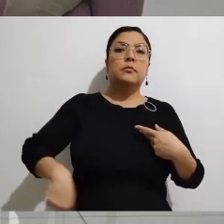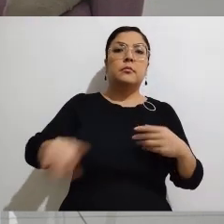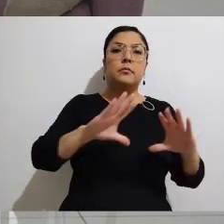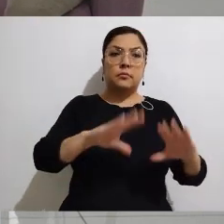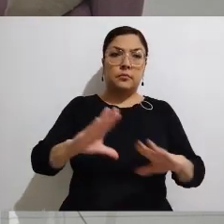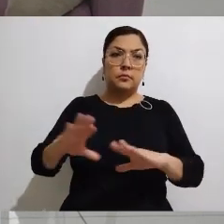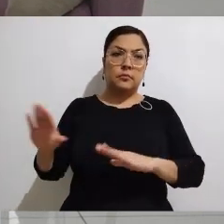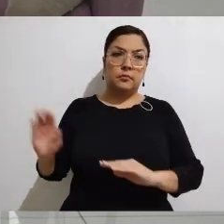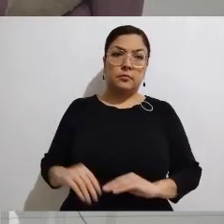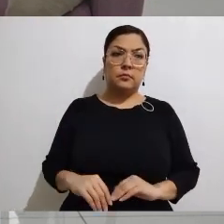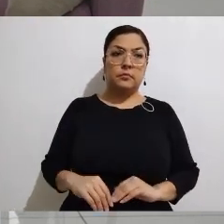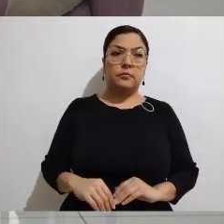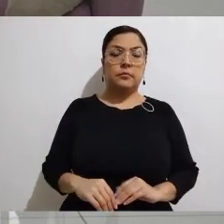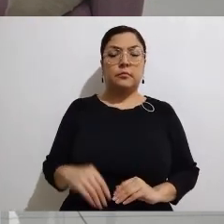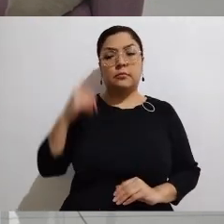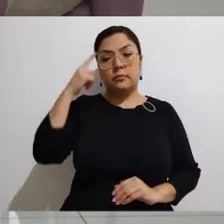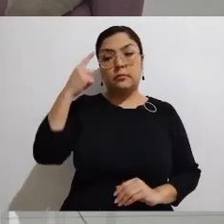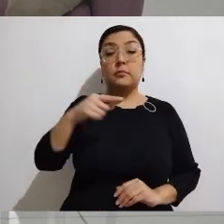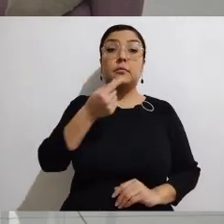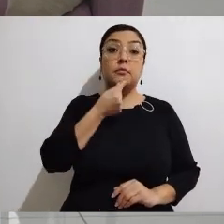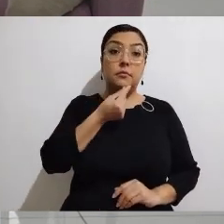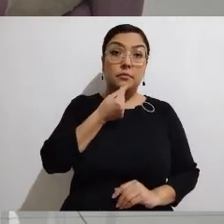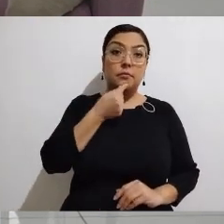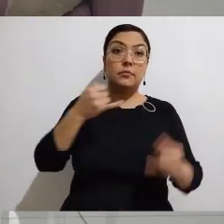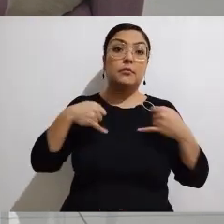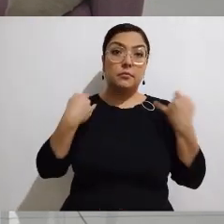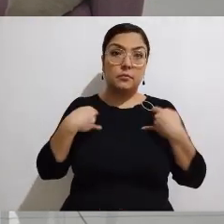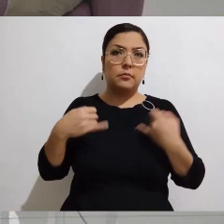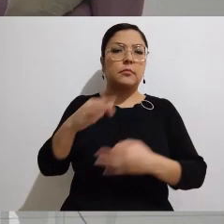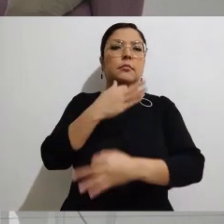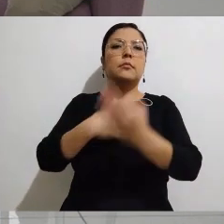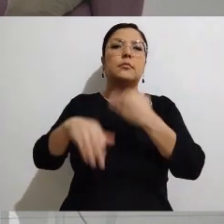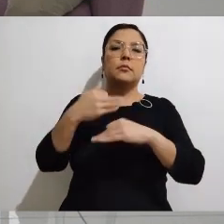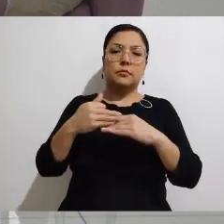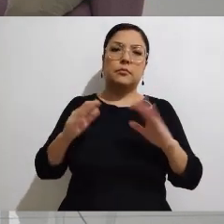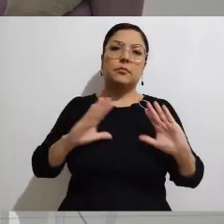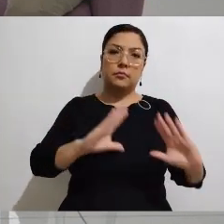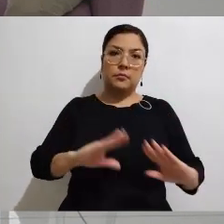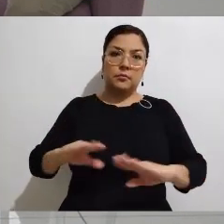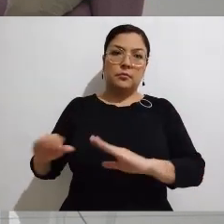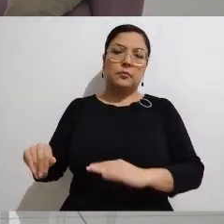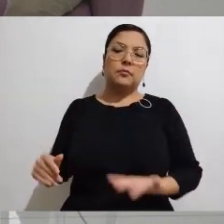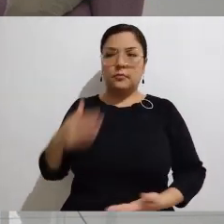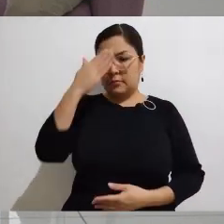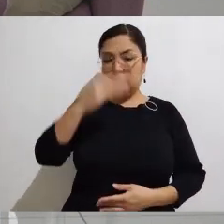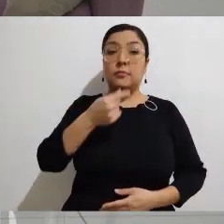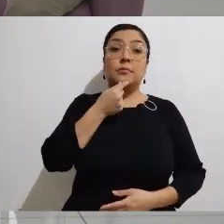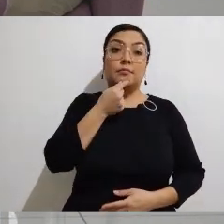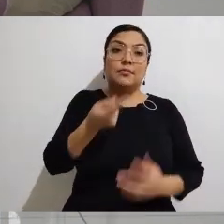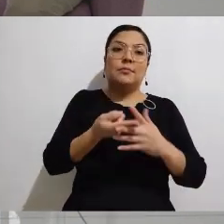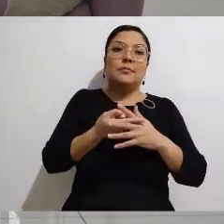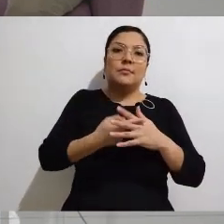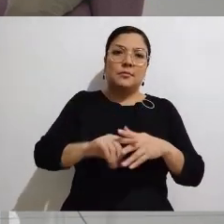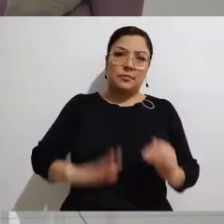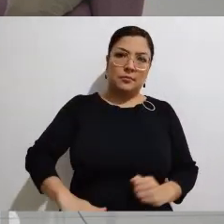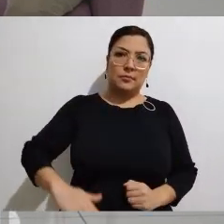que atender a la niñez y a la juventud, porque la construcción de la ciudadanía empieza desde que son niños prácticamente